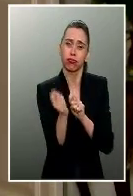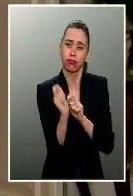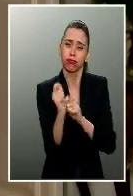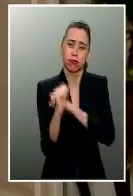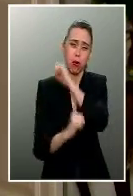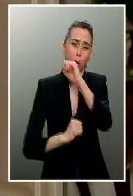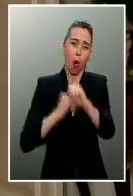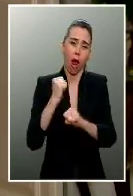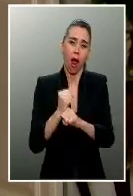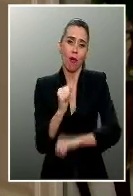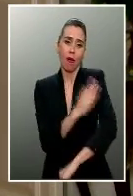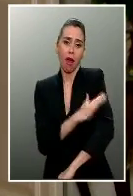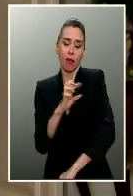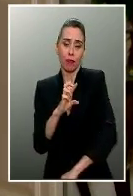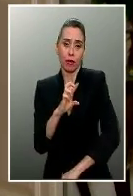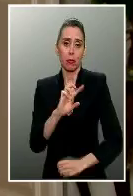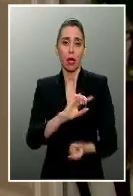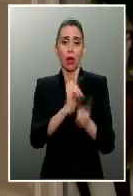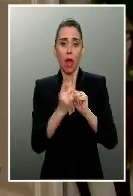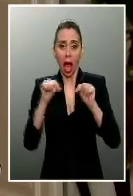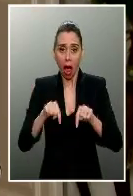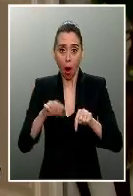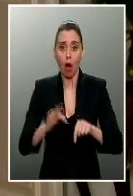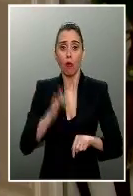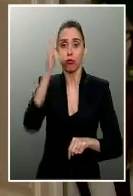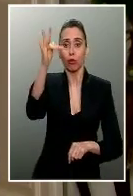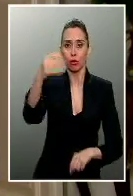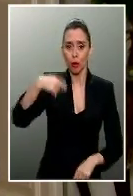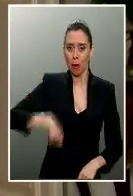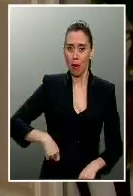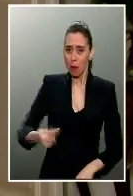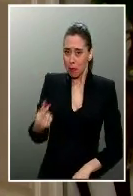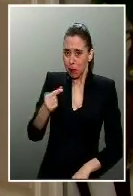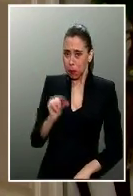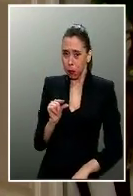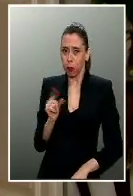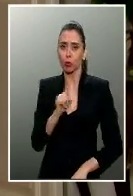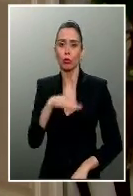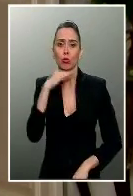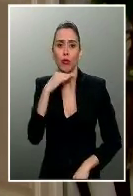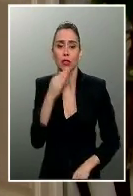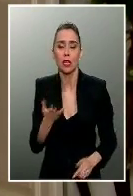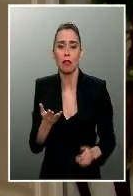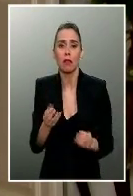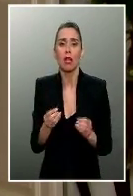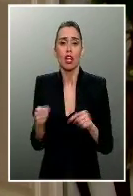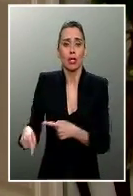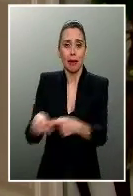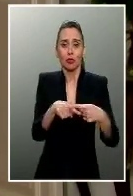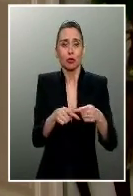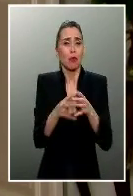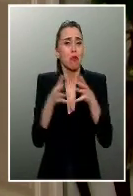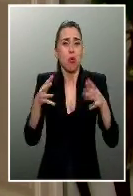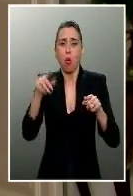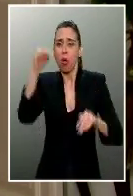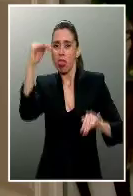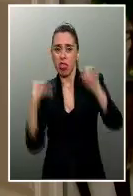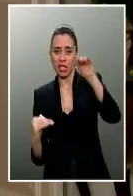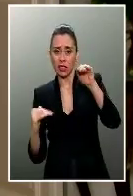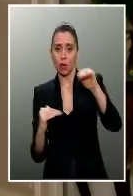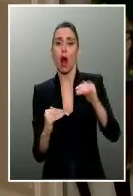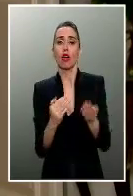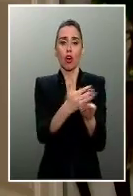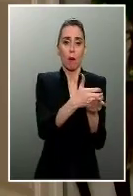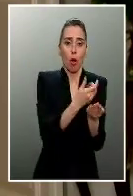largos años y reciben o recibirán pensiones insuficientes y muchas desigualdades de nuestra sociedad como las de